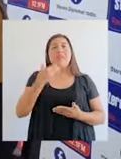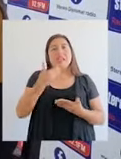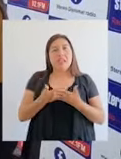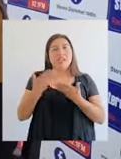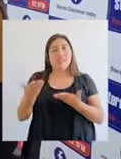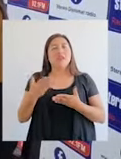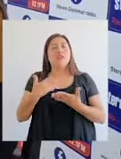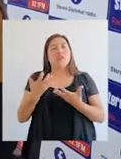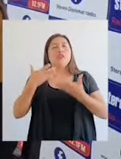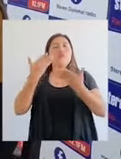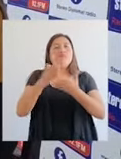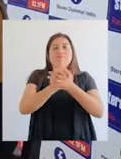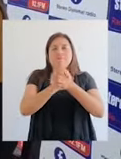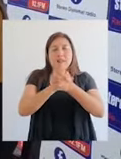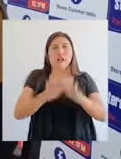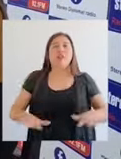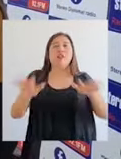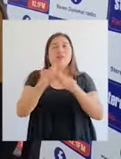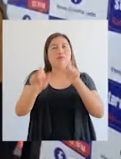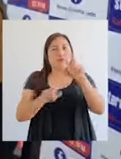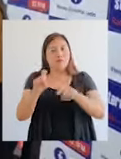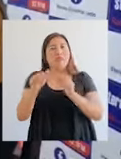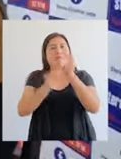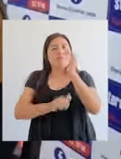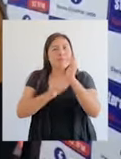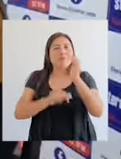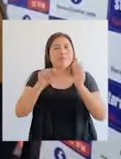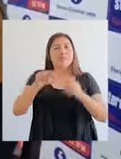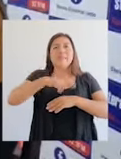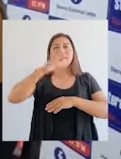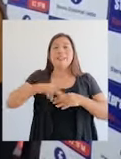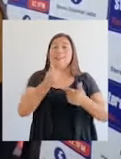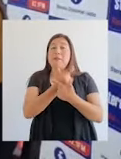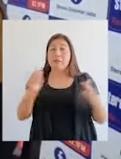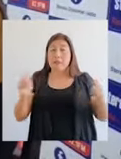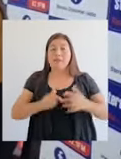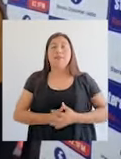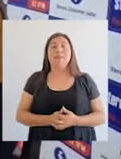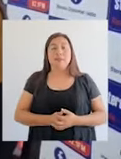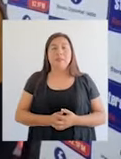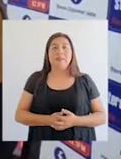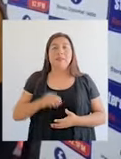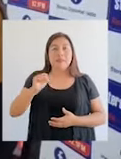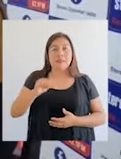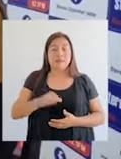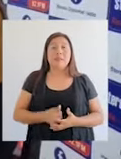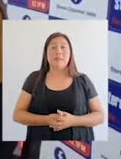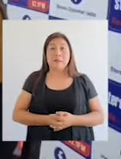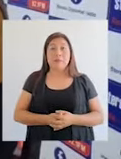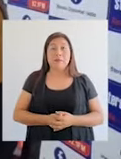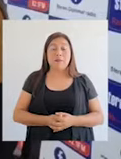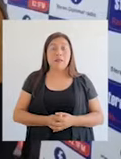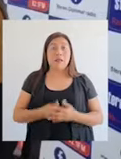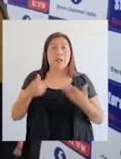su intermedio saludar a todos los habitantes y nuestros hermanos de la región La Libertad. Correcto, sí, porque nos escuchan por la amplitud modulada que es Radio